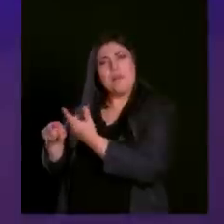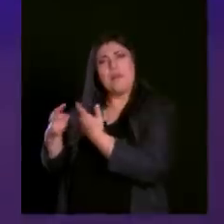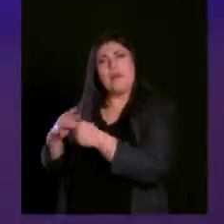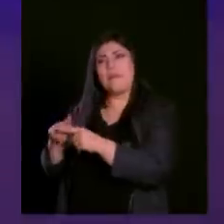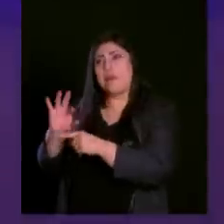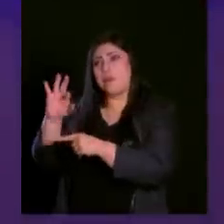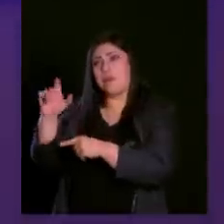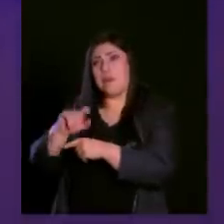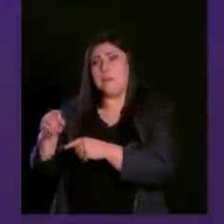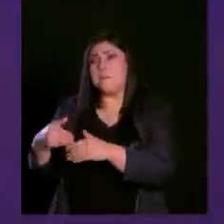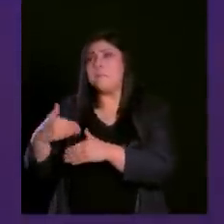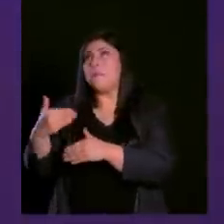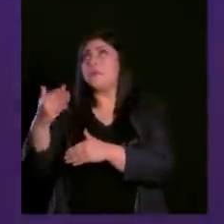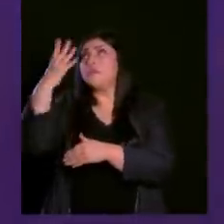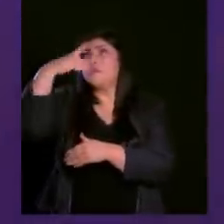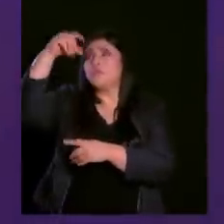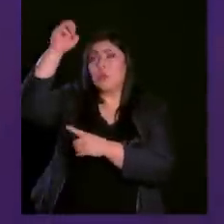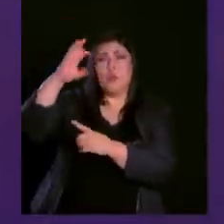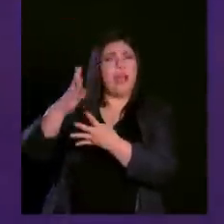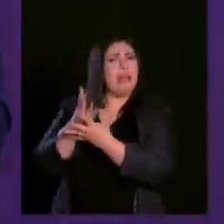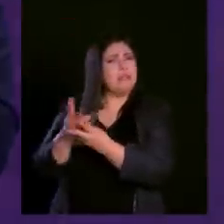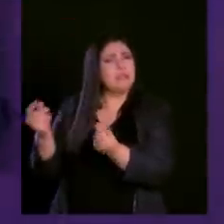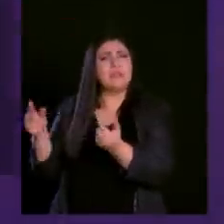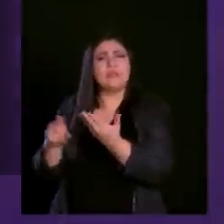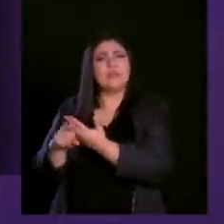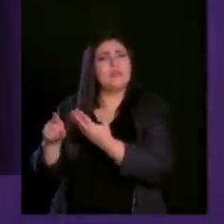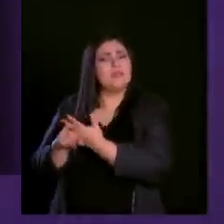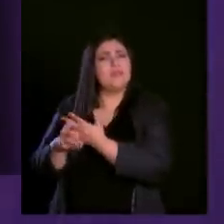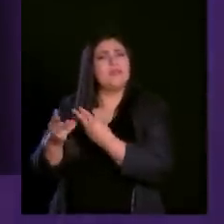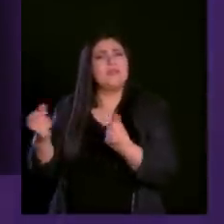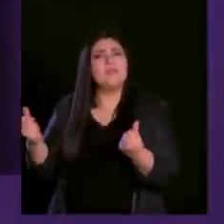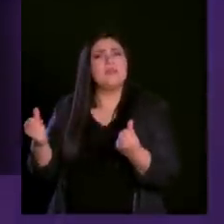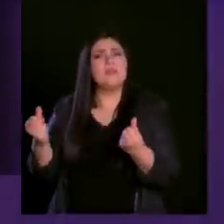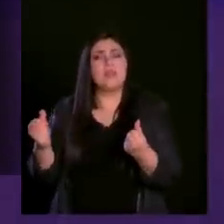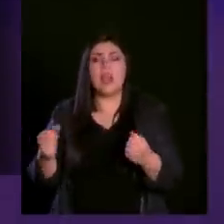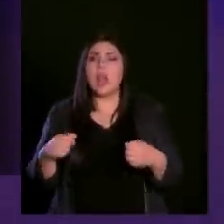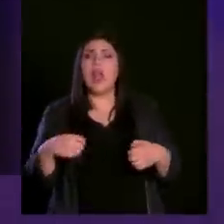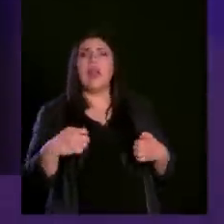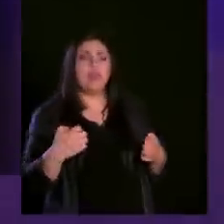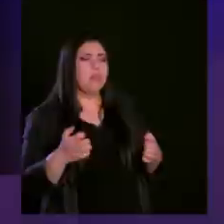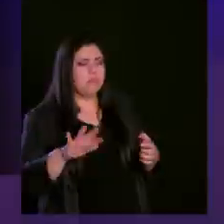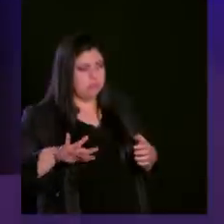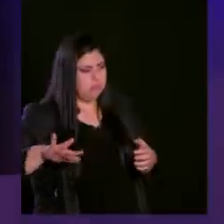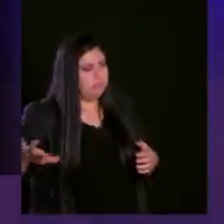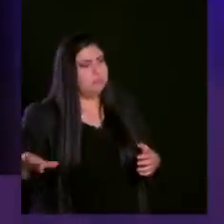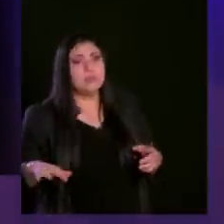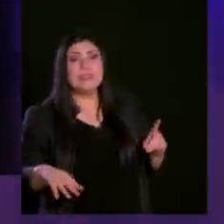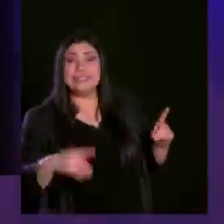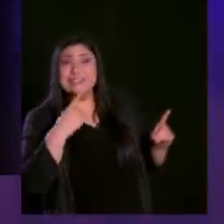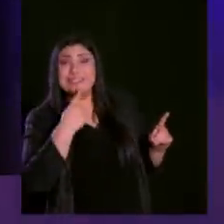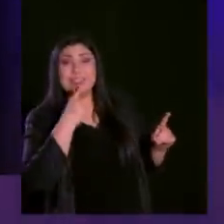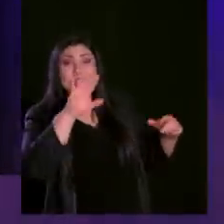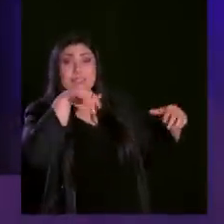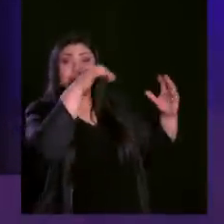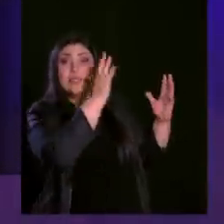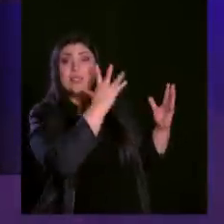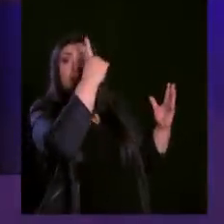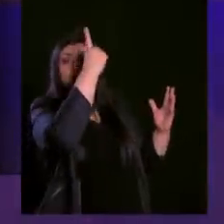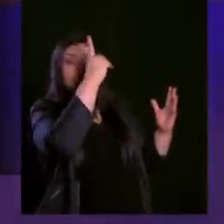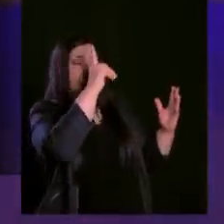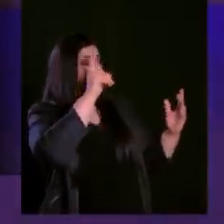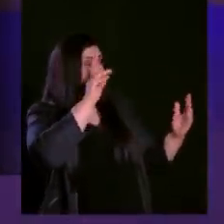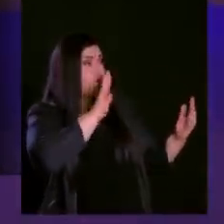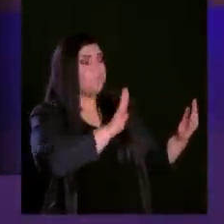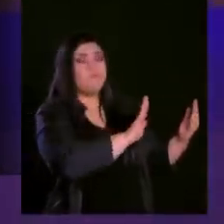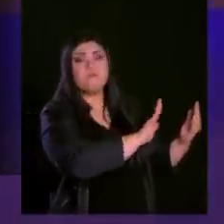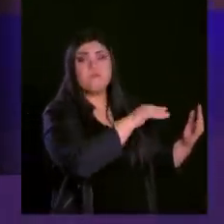así me lo hizo entender Dios entonces dice acá que la presencia de Dios Estuvo tres meses y